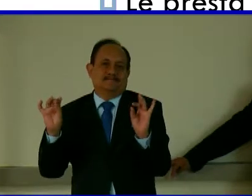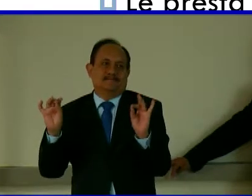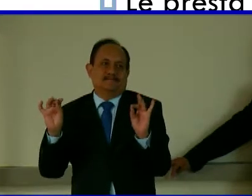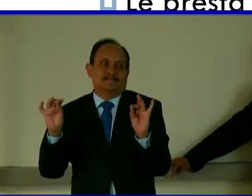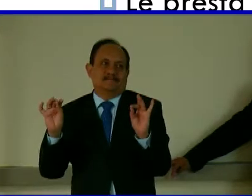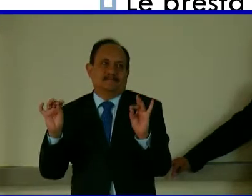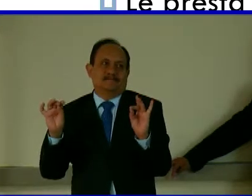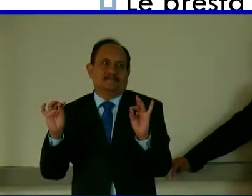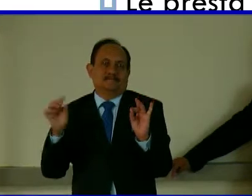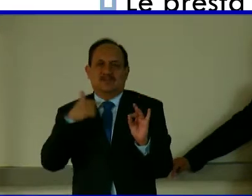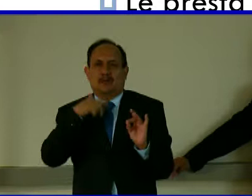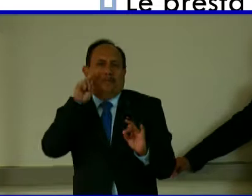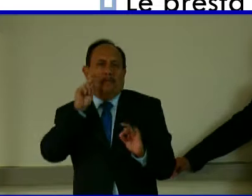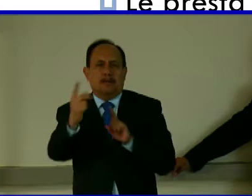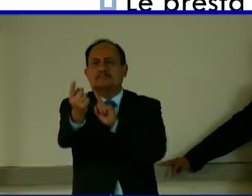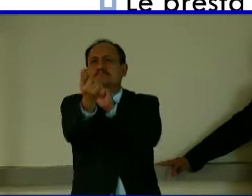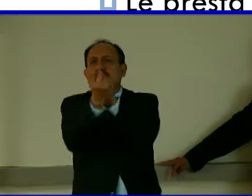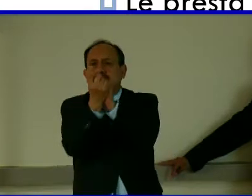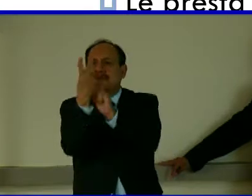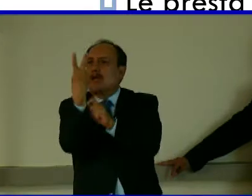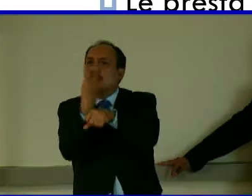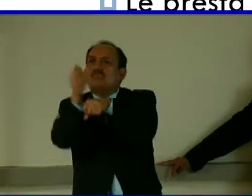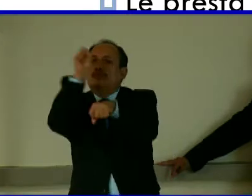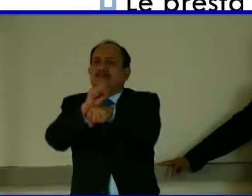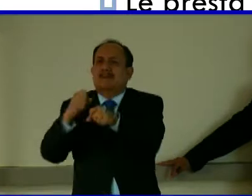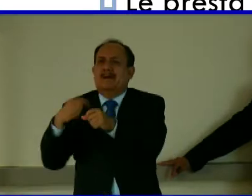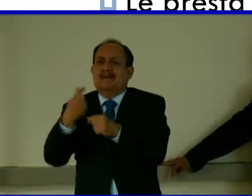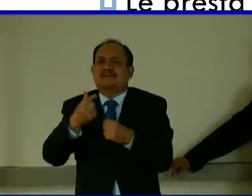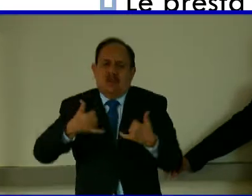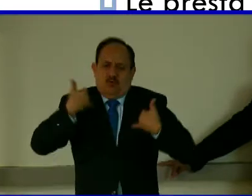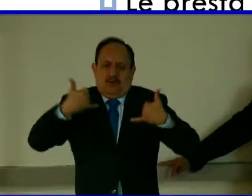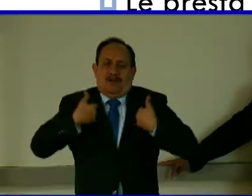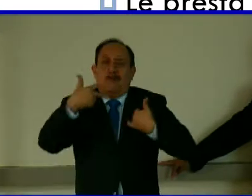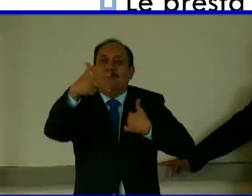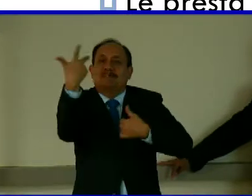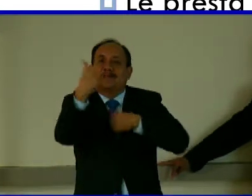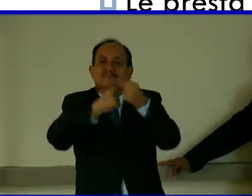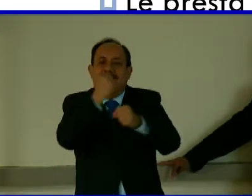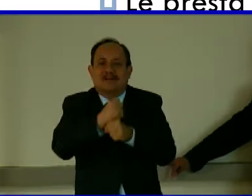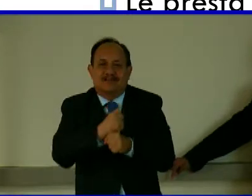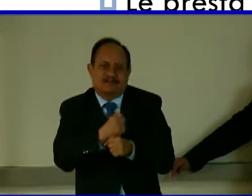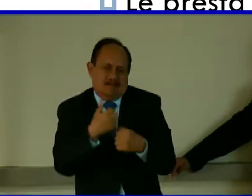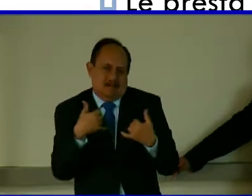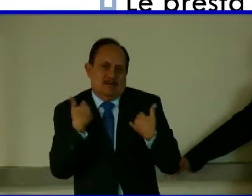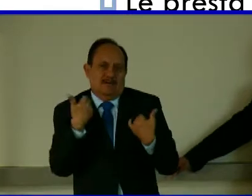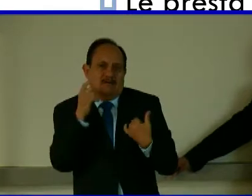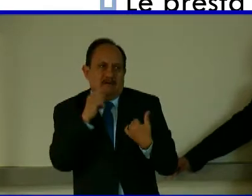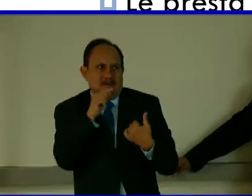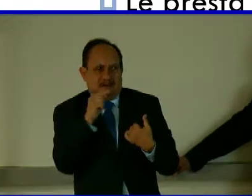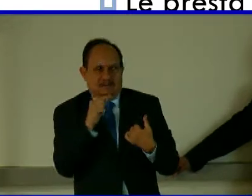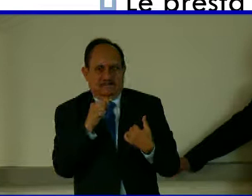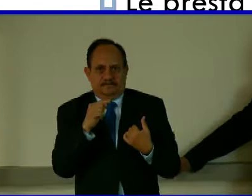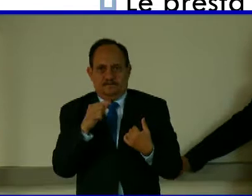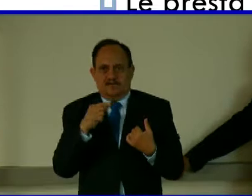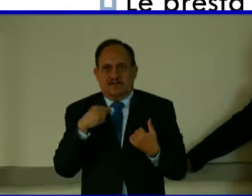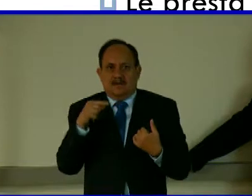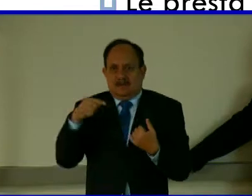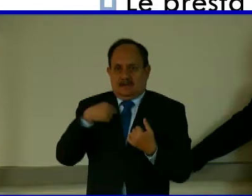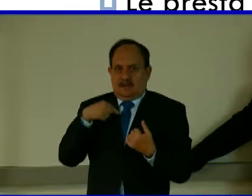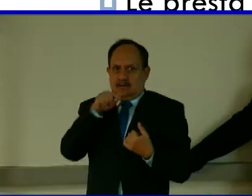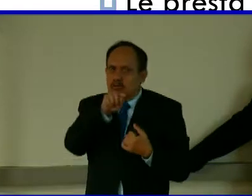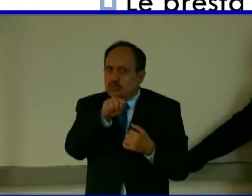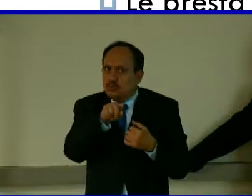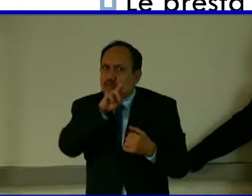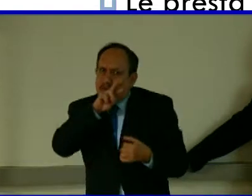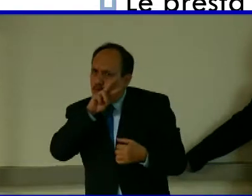Yo vi una paciente hace 2 semanas de 13 años. Yo le digo, ¿tú te preocupas? Yo me preocupo por todo. ¿Y cuánto tú llevas